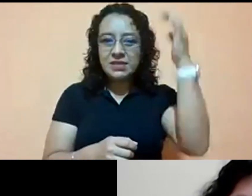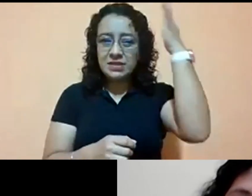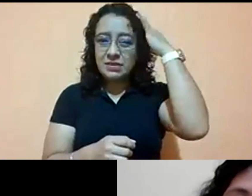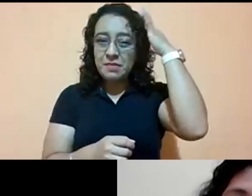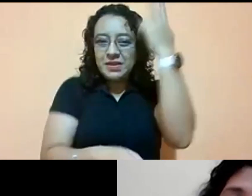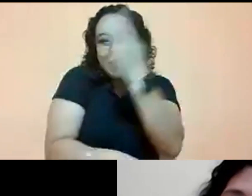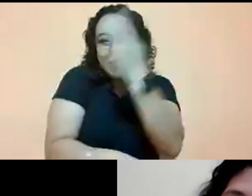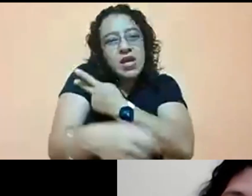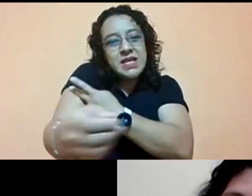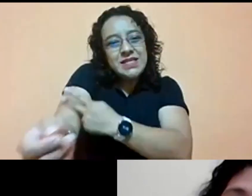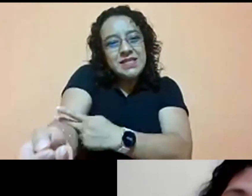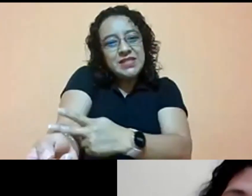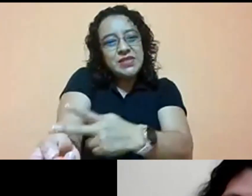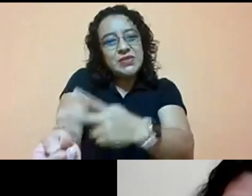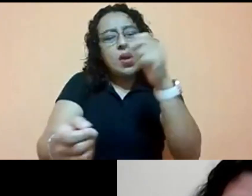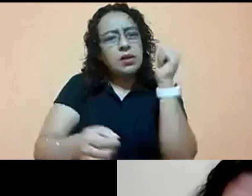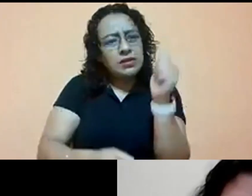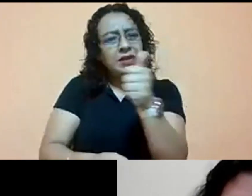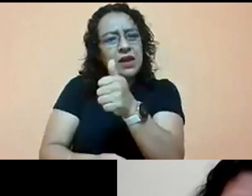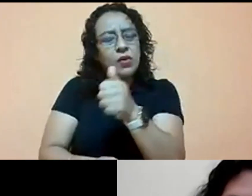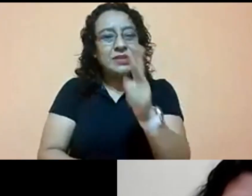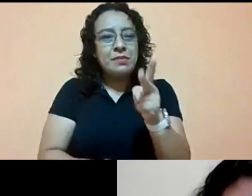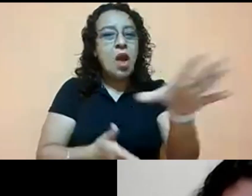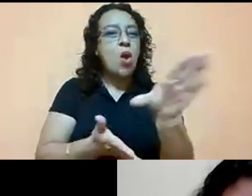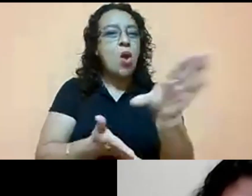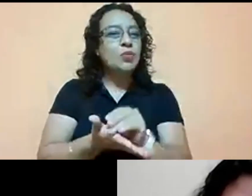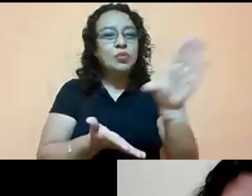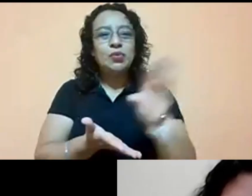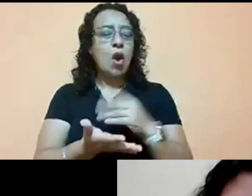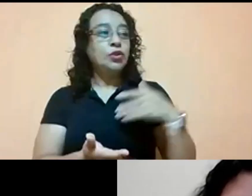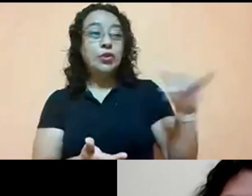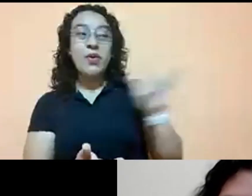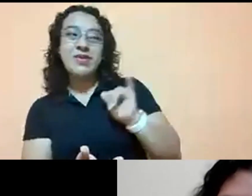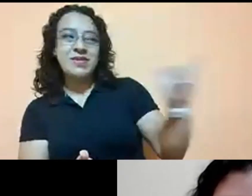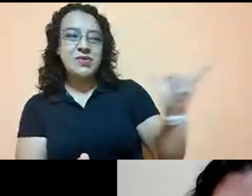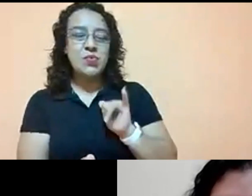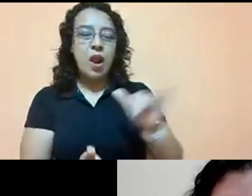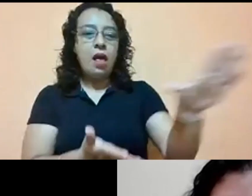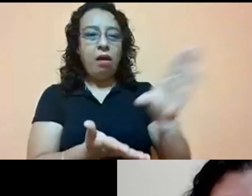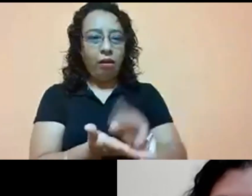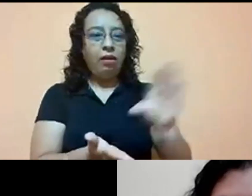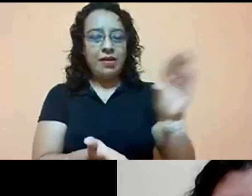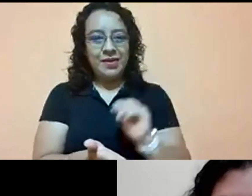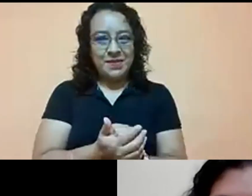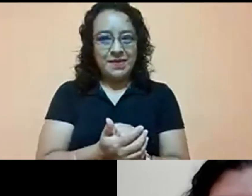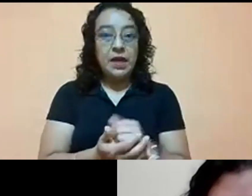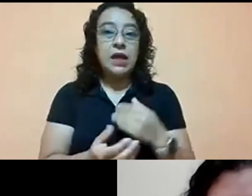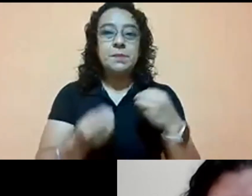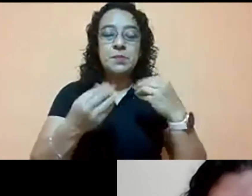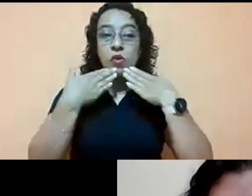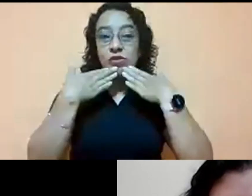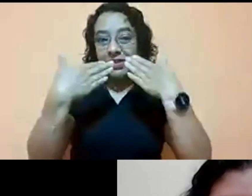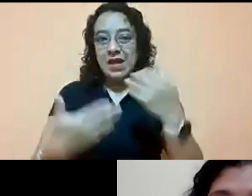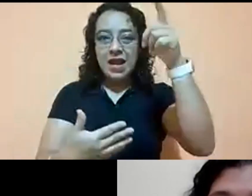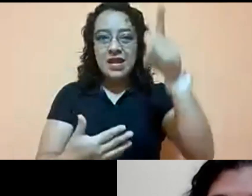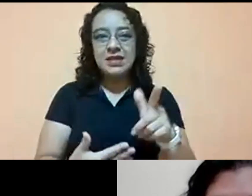uno siempre la va a querer copiar alguien más. Así también agradecemos a la licenciada Juanita que nos está acompañando el